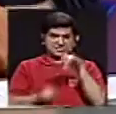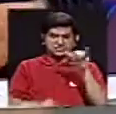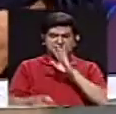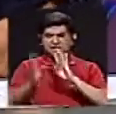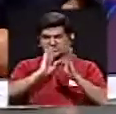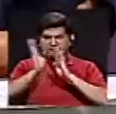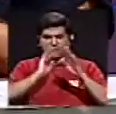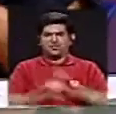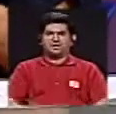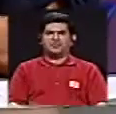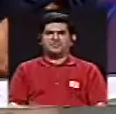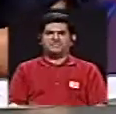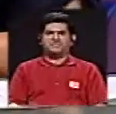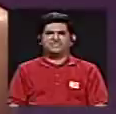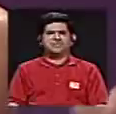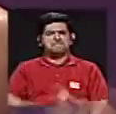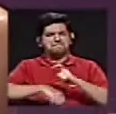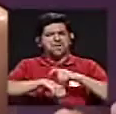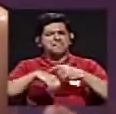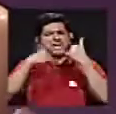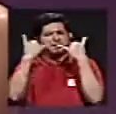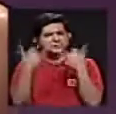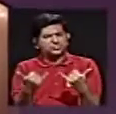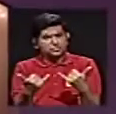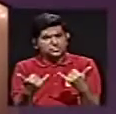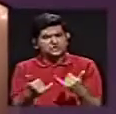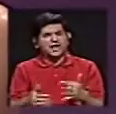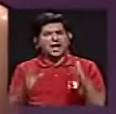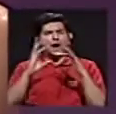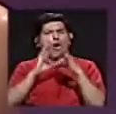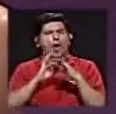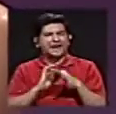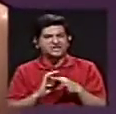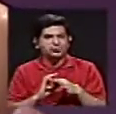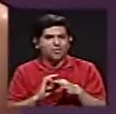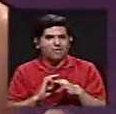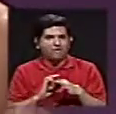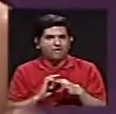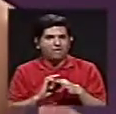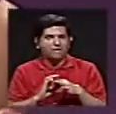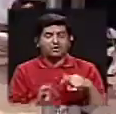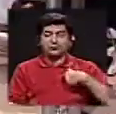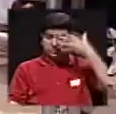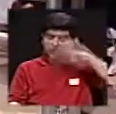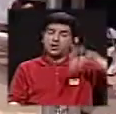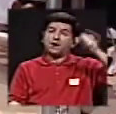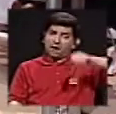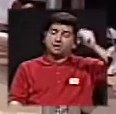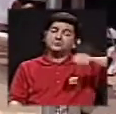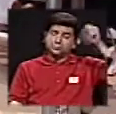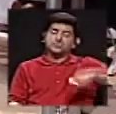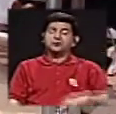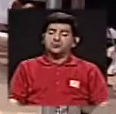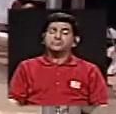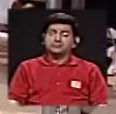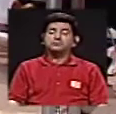verdad entonces porque era el momento ya era ya el momento de una coalición yo creería que sí sí